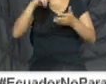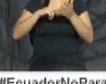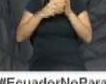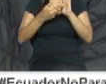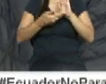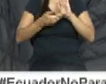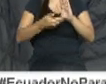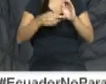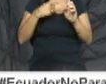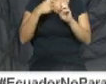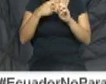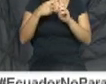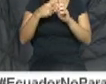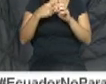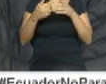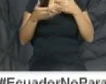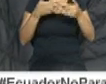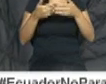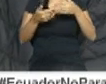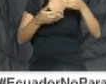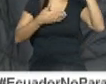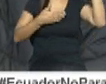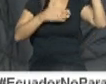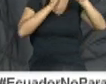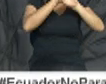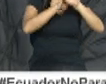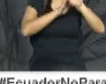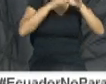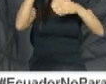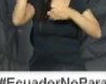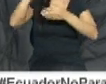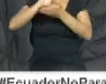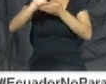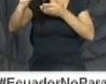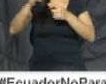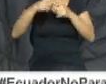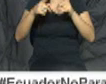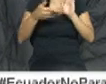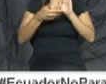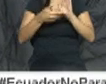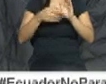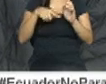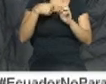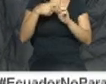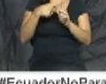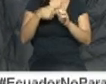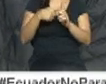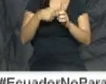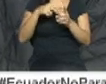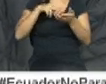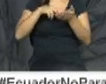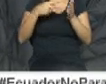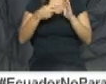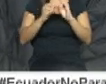sentido, yo creo que hasta cierto punto nos ponen como en blanco y negro, ¿no? En una especie